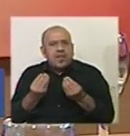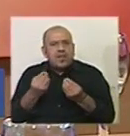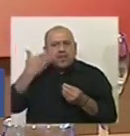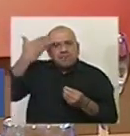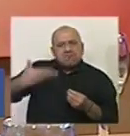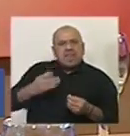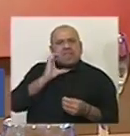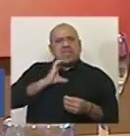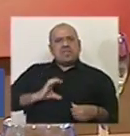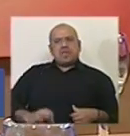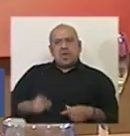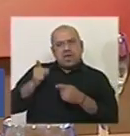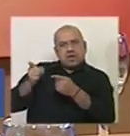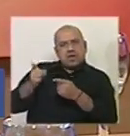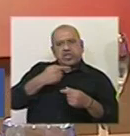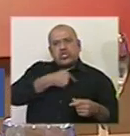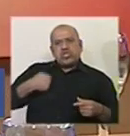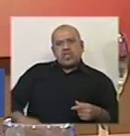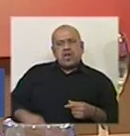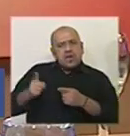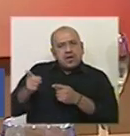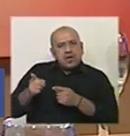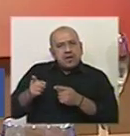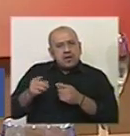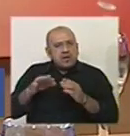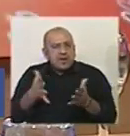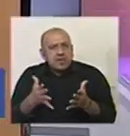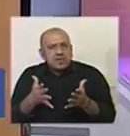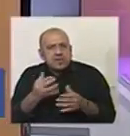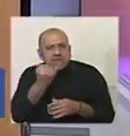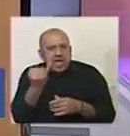mundo? ¿Es Erdogan de Turquía? ¿Es Italia?